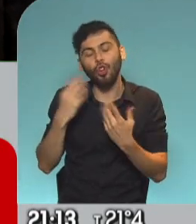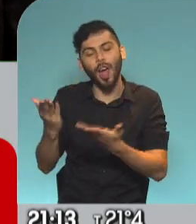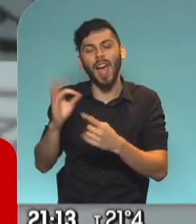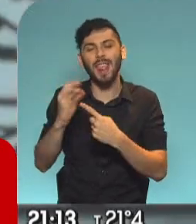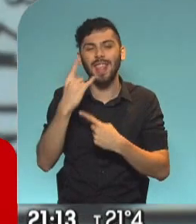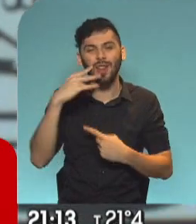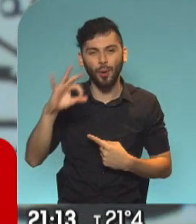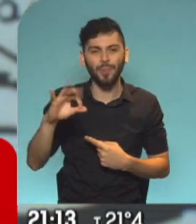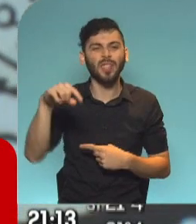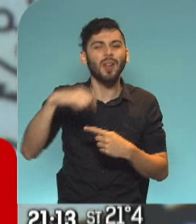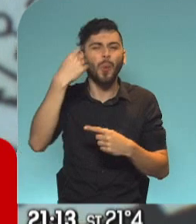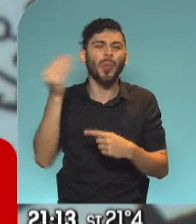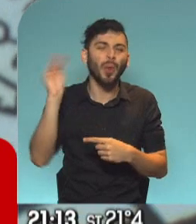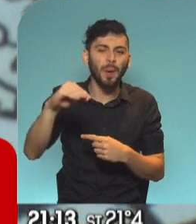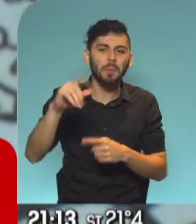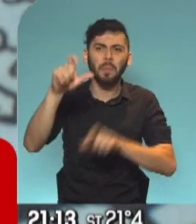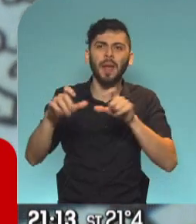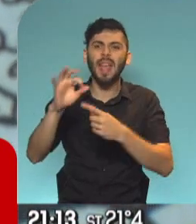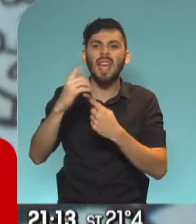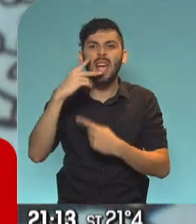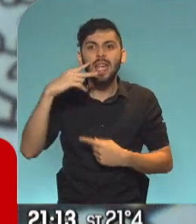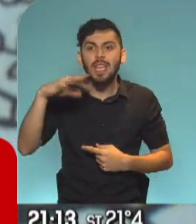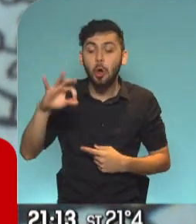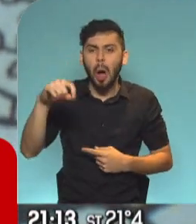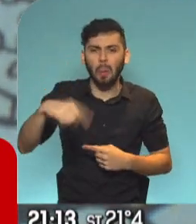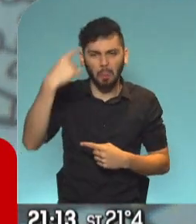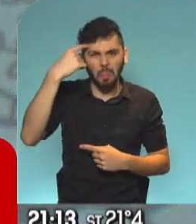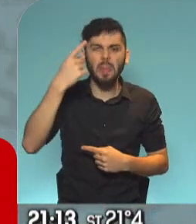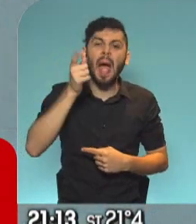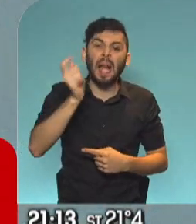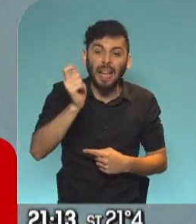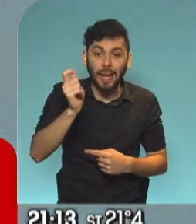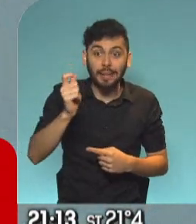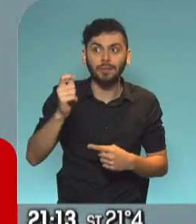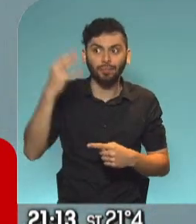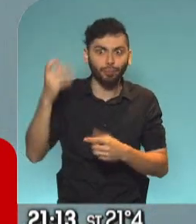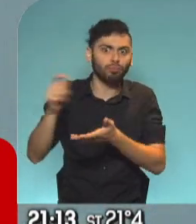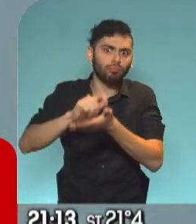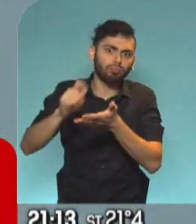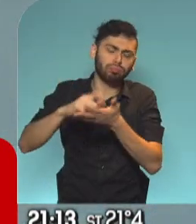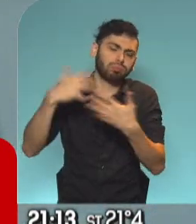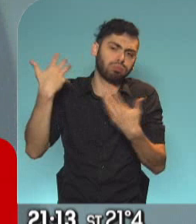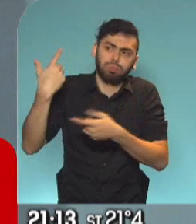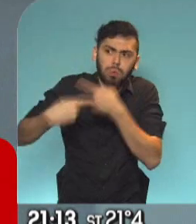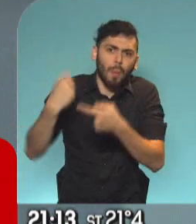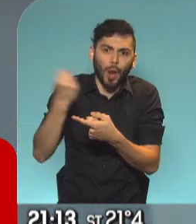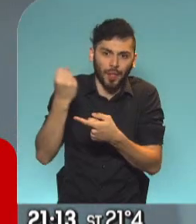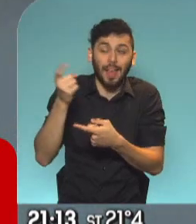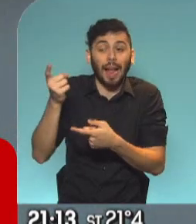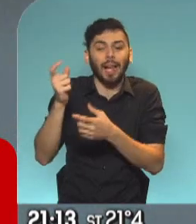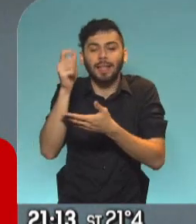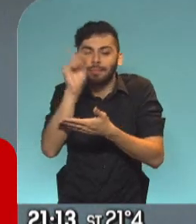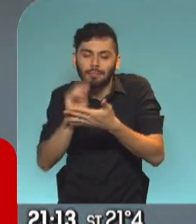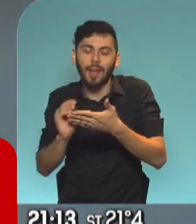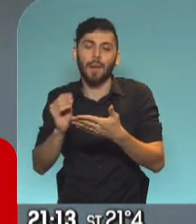es Quino para todos aquellos que tal vez lo estaban conociendo ahora, pero nos ha dejado un gran legado más allá de ser el padre de Mafalda.